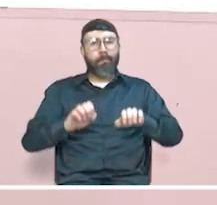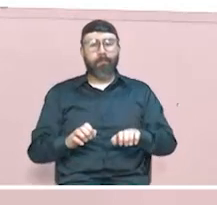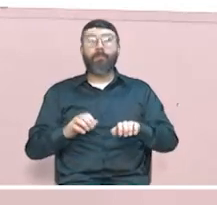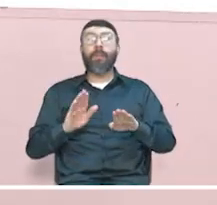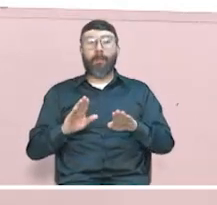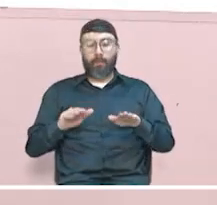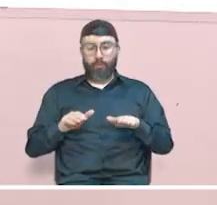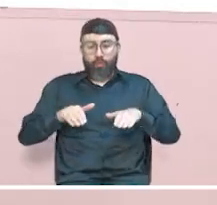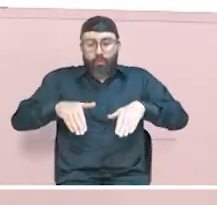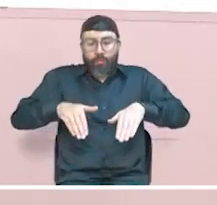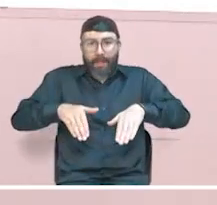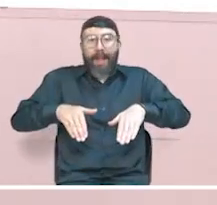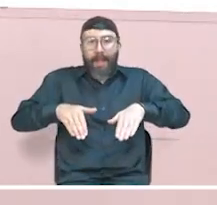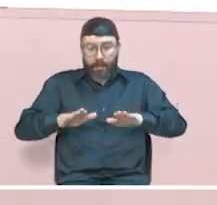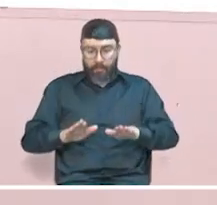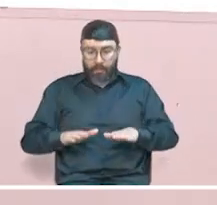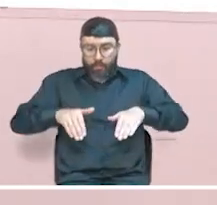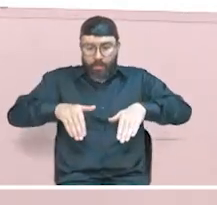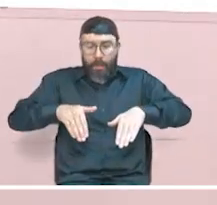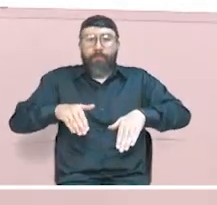que la parte posterior